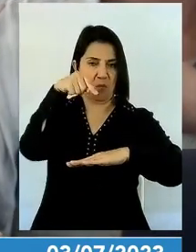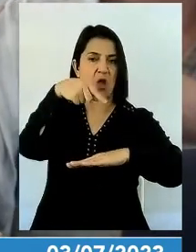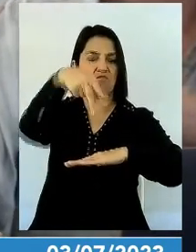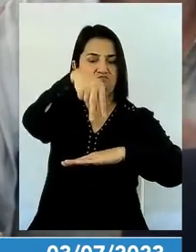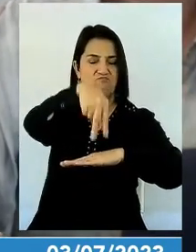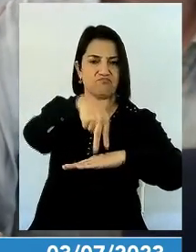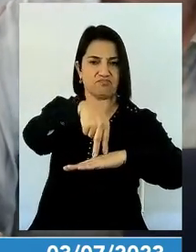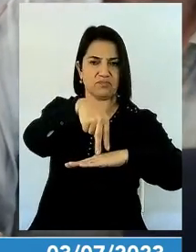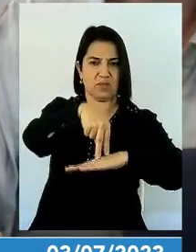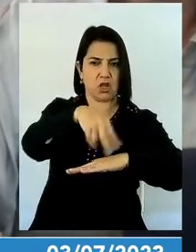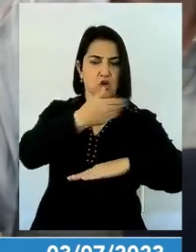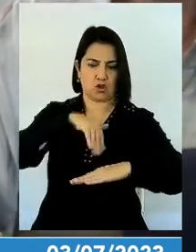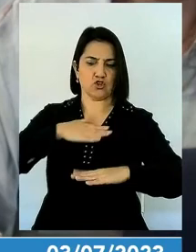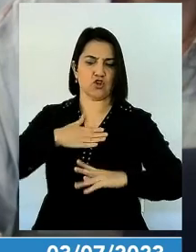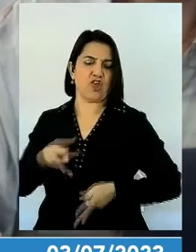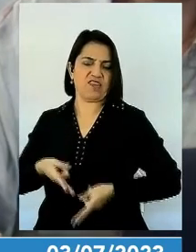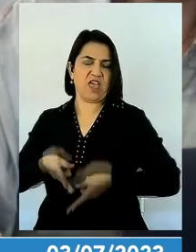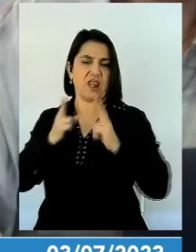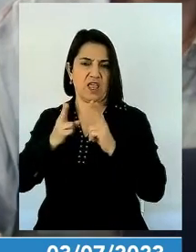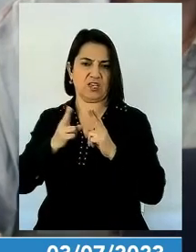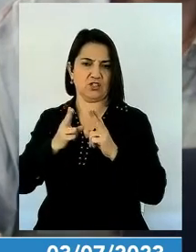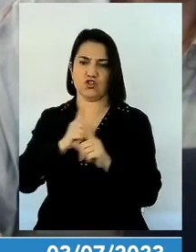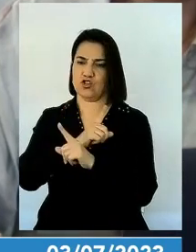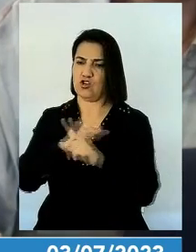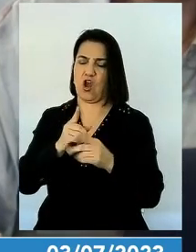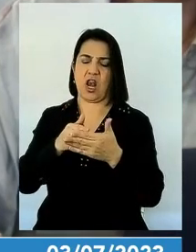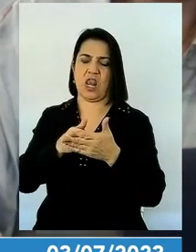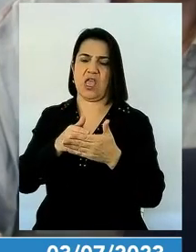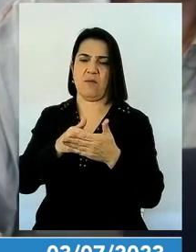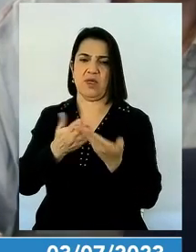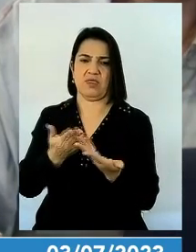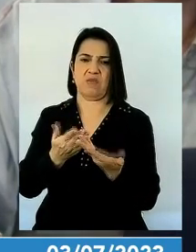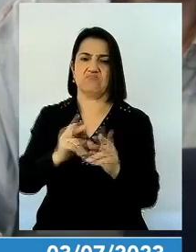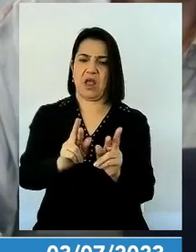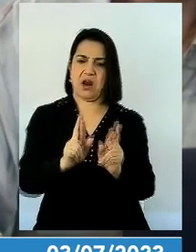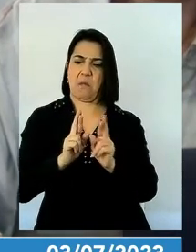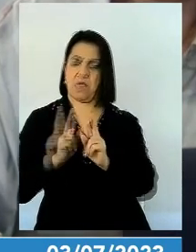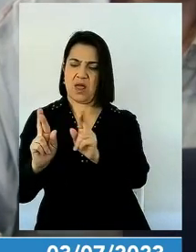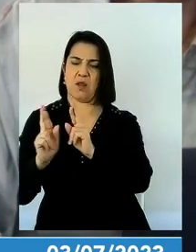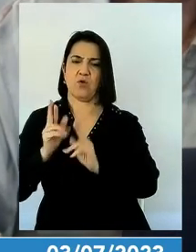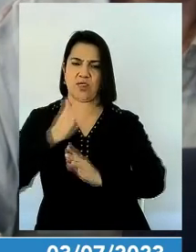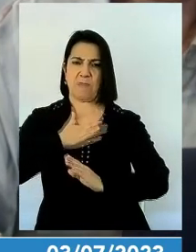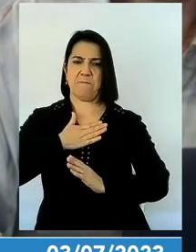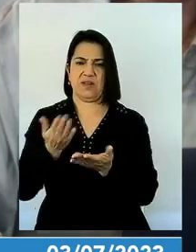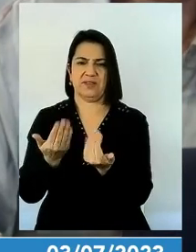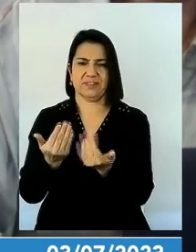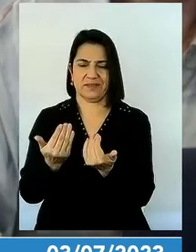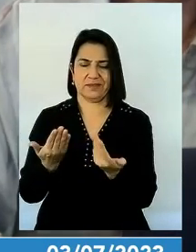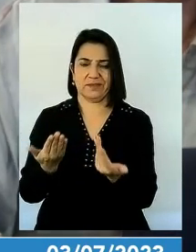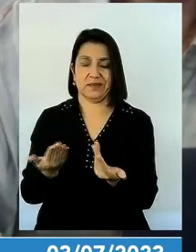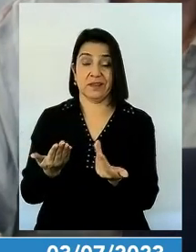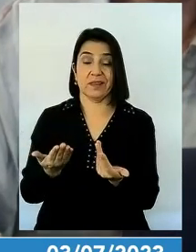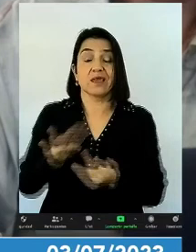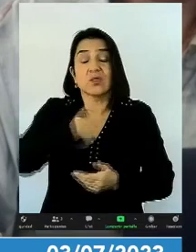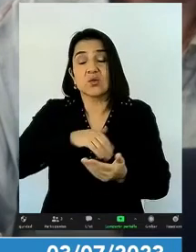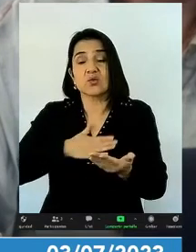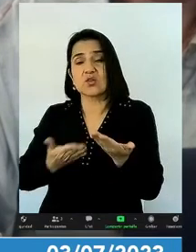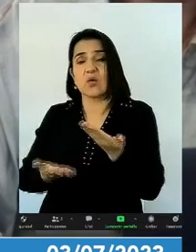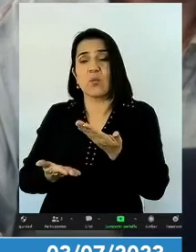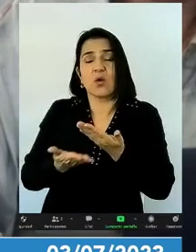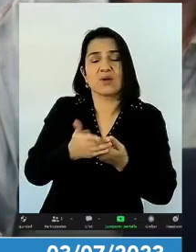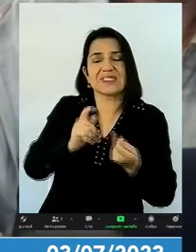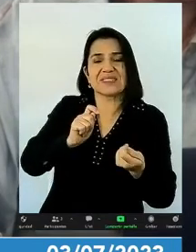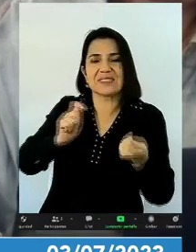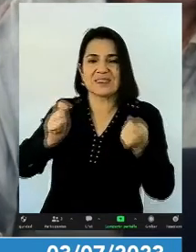límite que logra satisfacer los requerimientos de las sociedades humanas. Y nosotros proponemos transitar hacia una